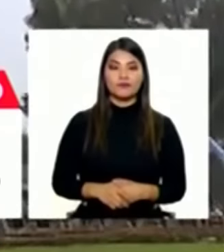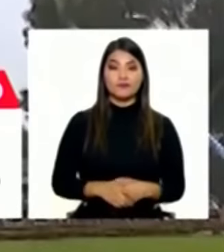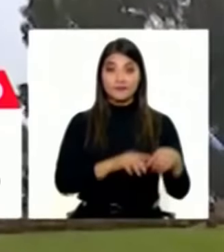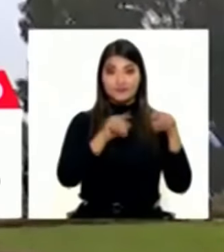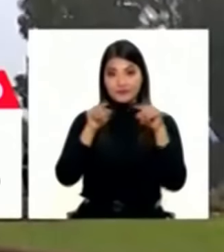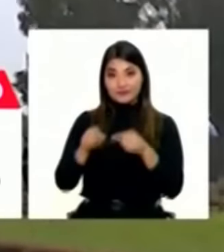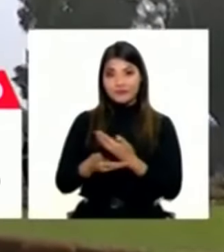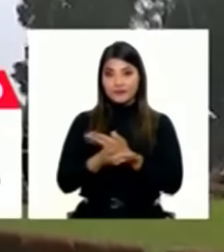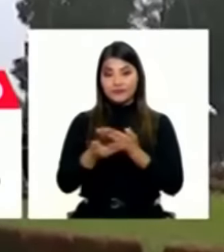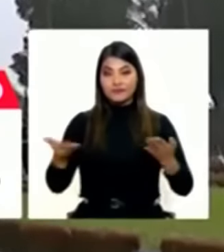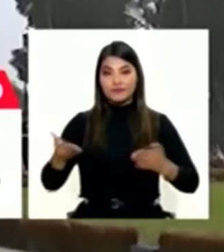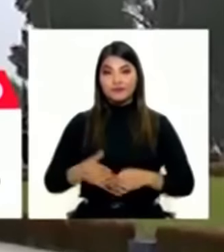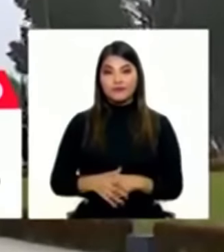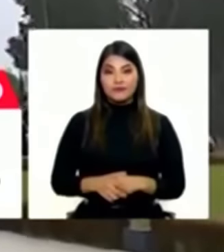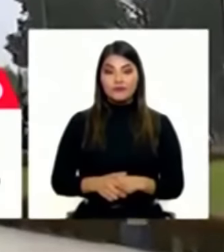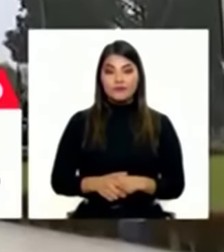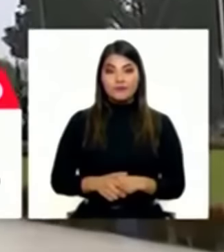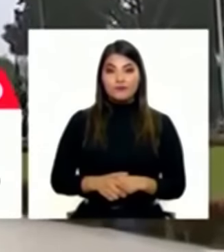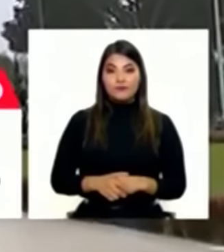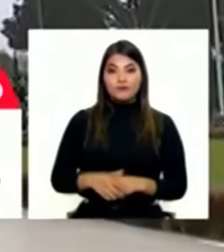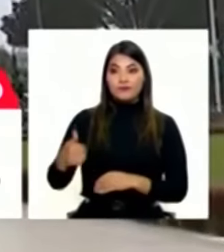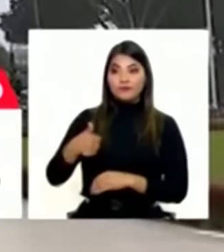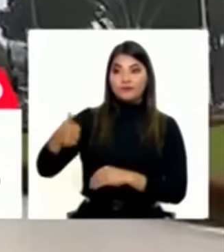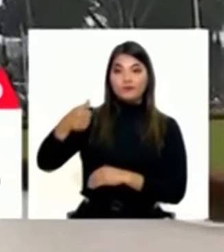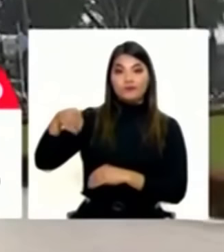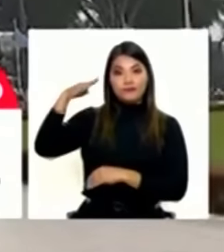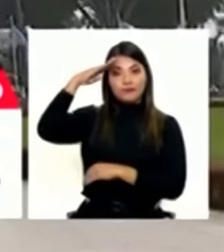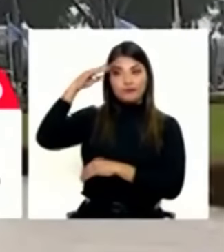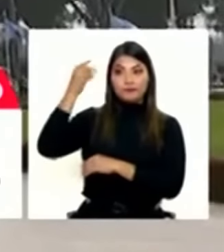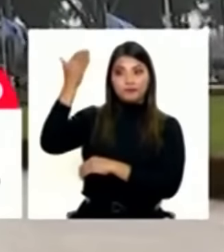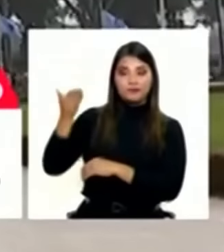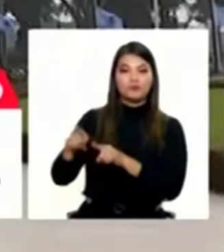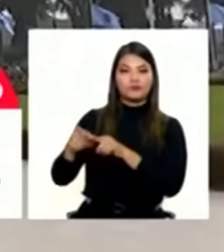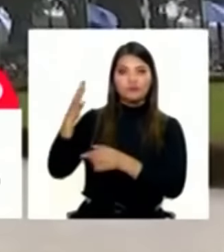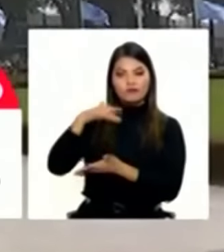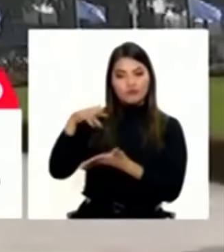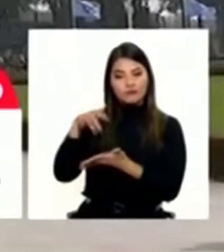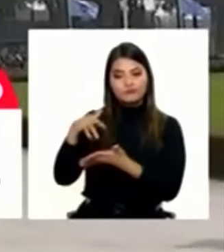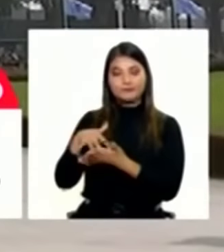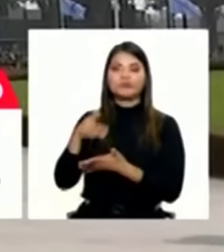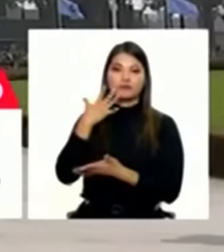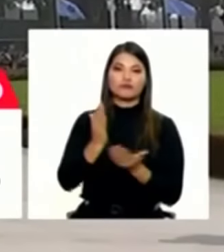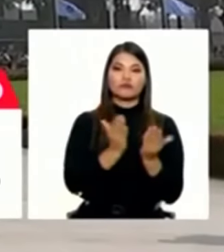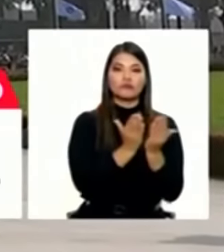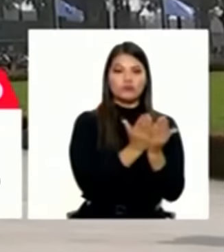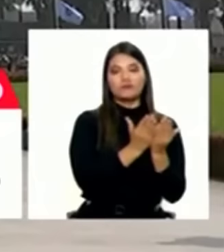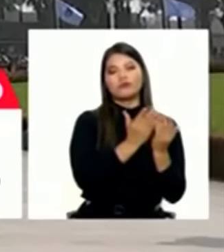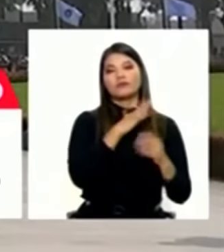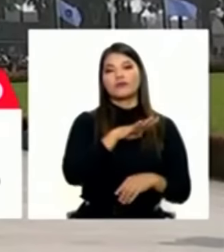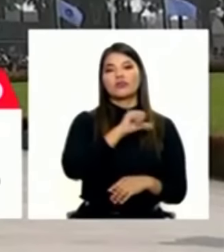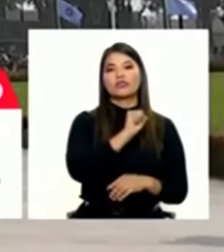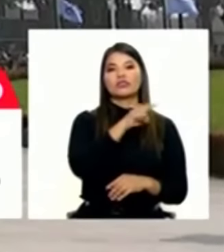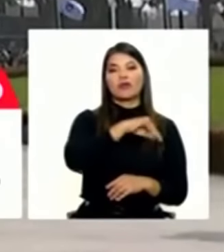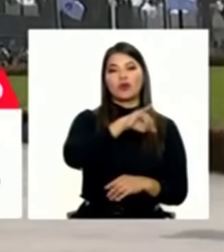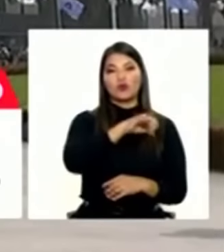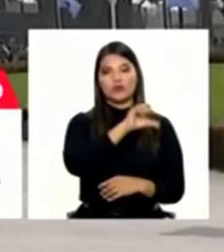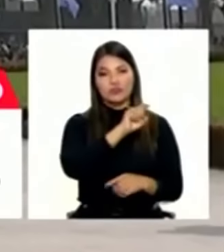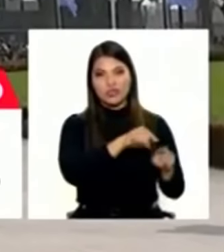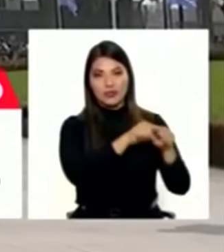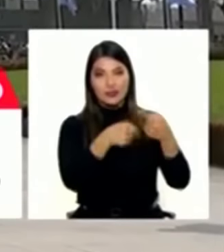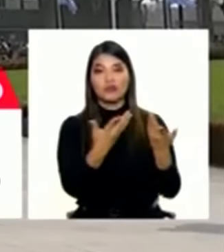Hay que indicar que el general del aire estudió en el Colegio Nacional San José de Chiclayo y terminó